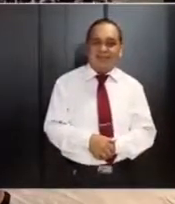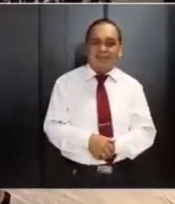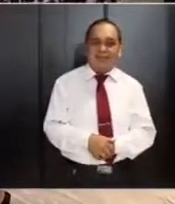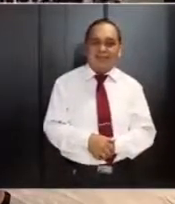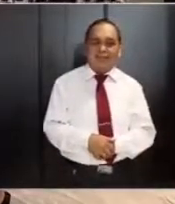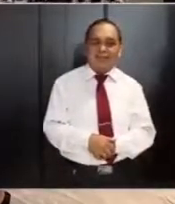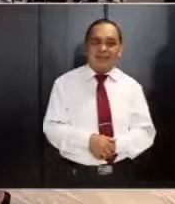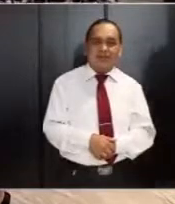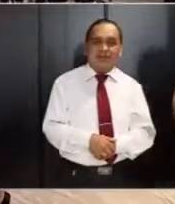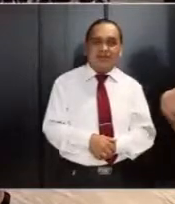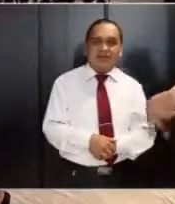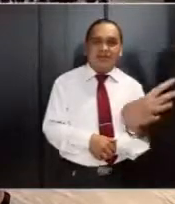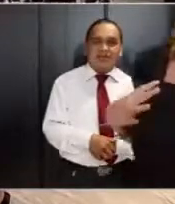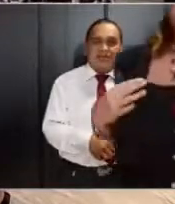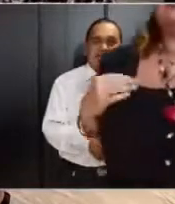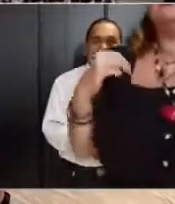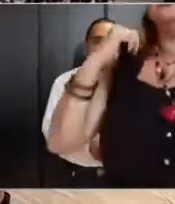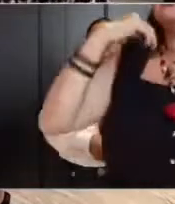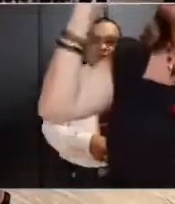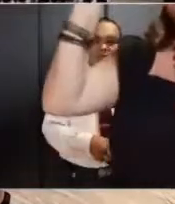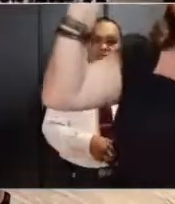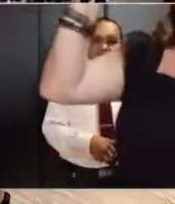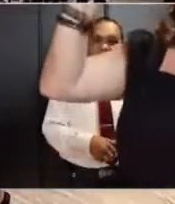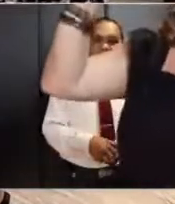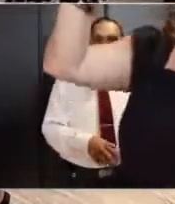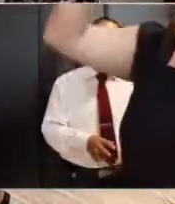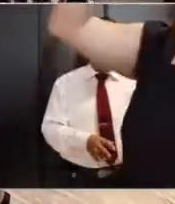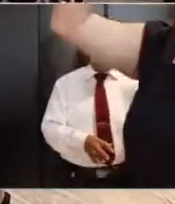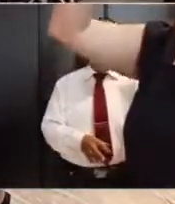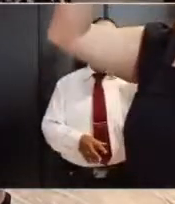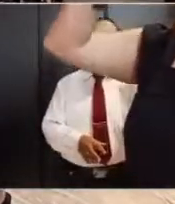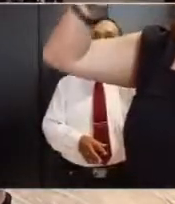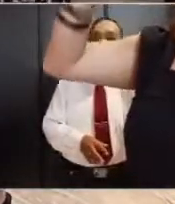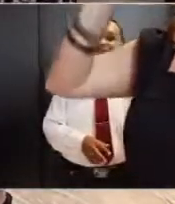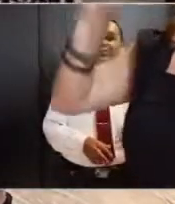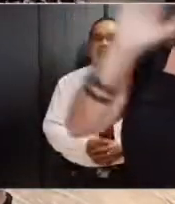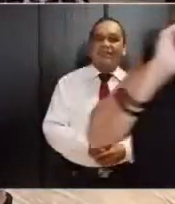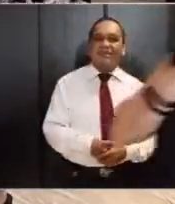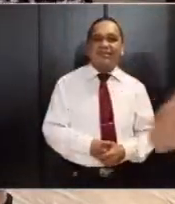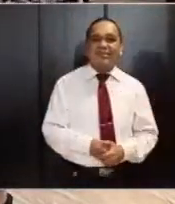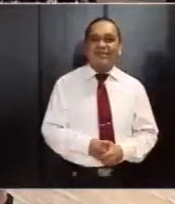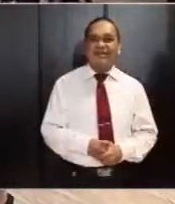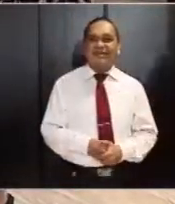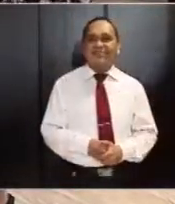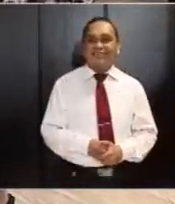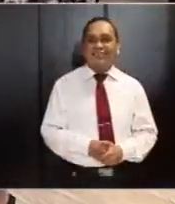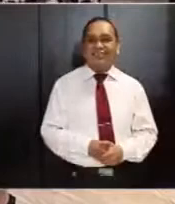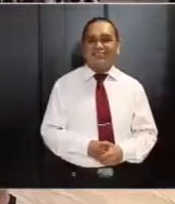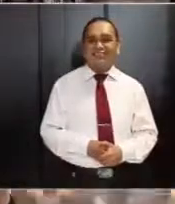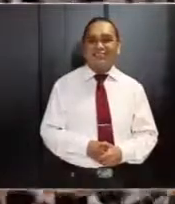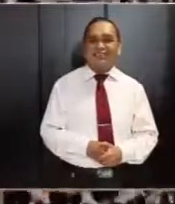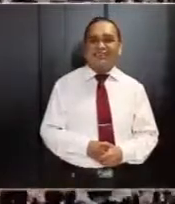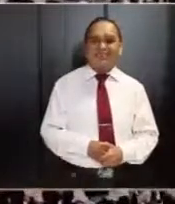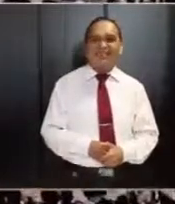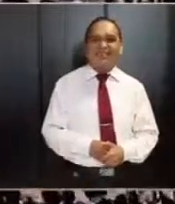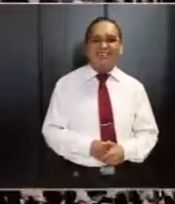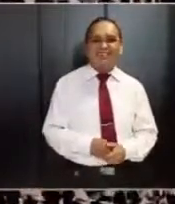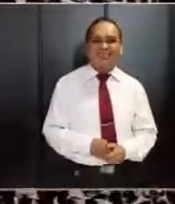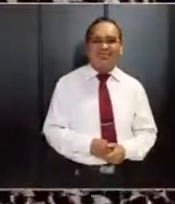no, ese es de tu constancia. Porque si sale ese número... Aquí están los que tienen los nombres. Y les dejamos a todos la